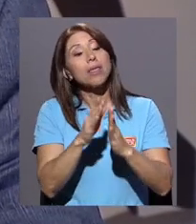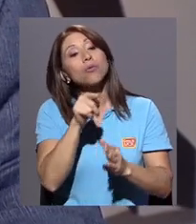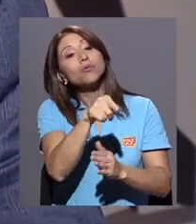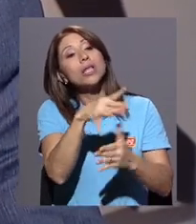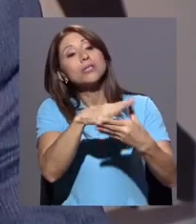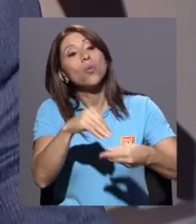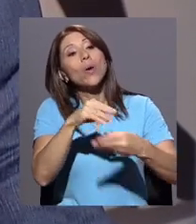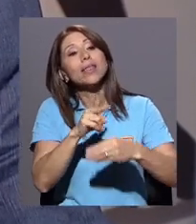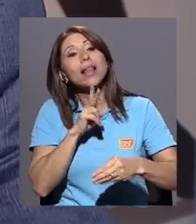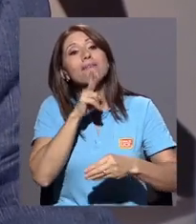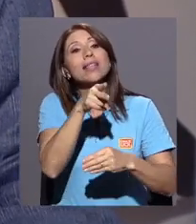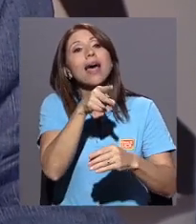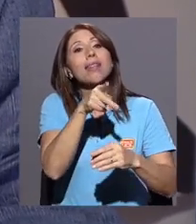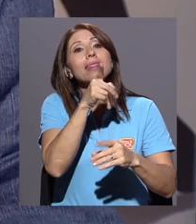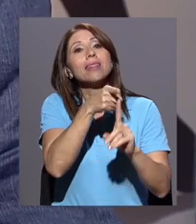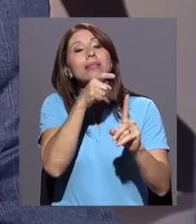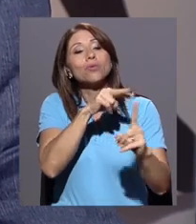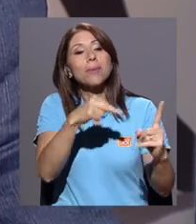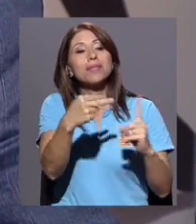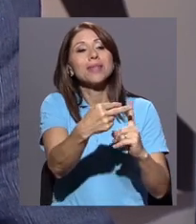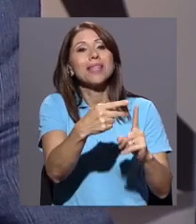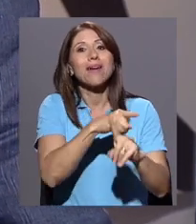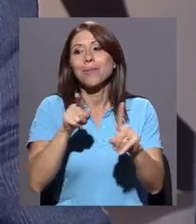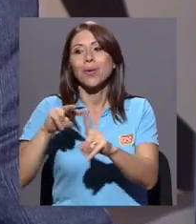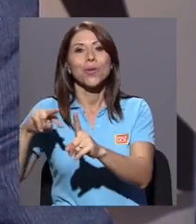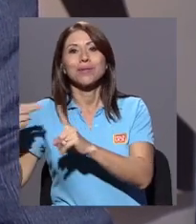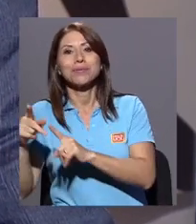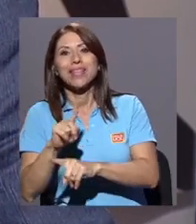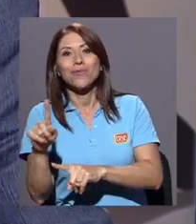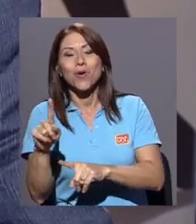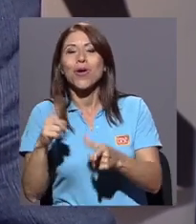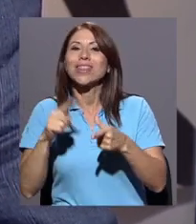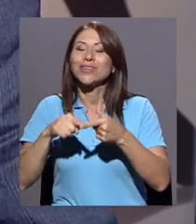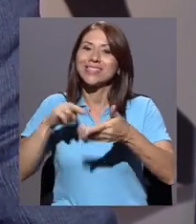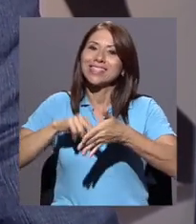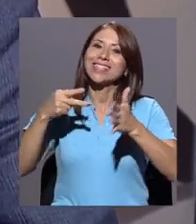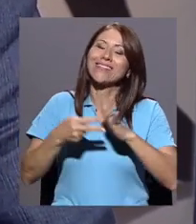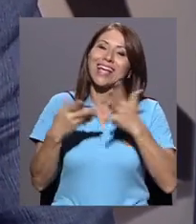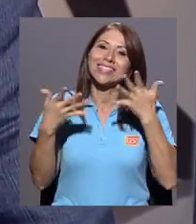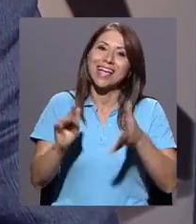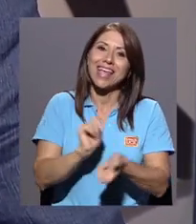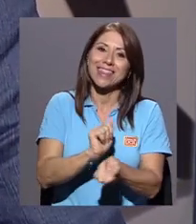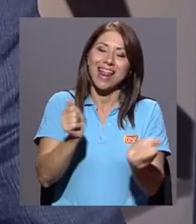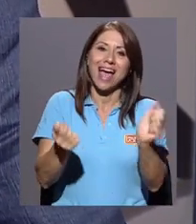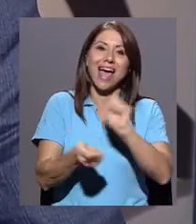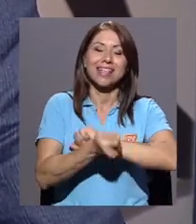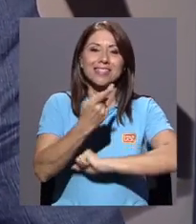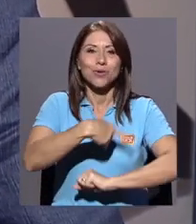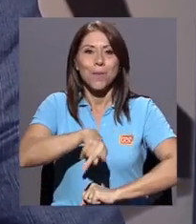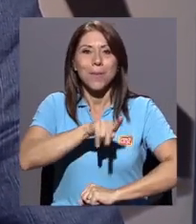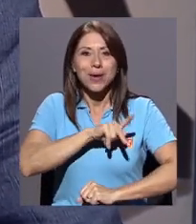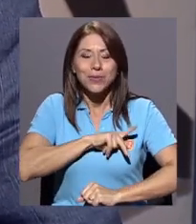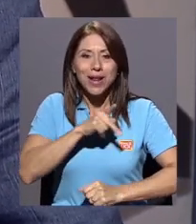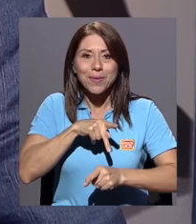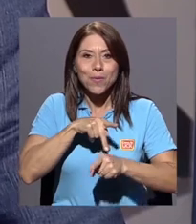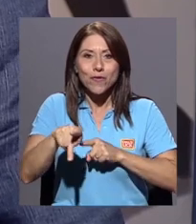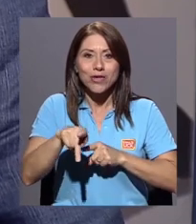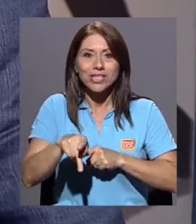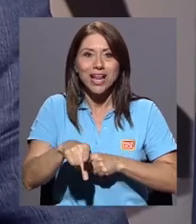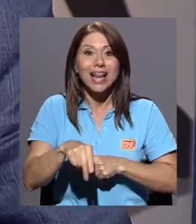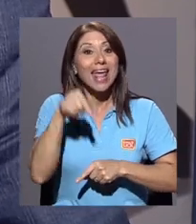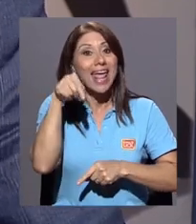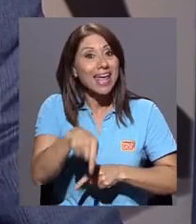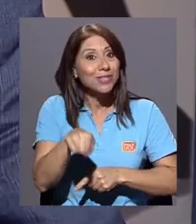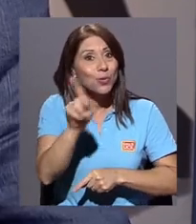la sociedad y no desde otra, entonces ellos tienen que hacer una transición personal y profesional sobre esto. Esto no